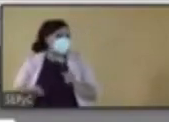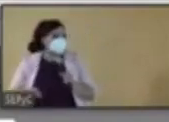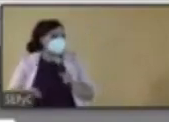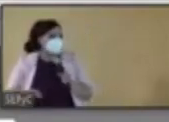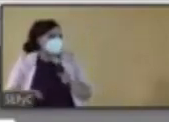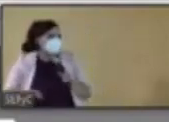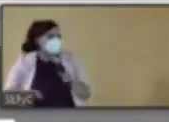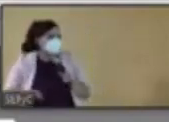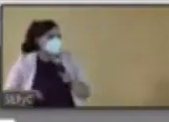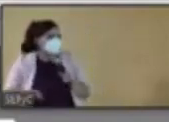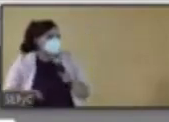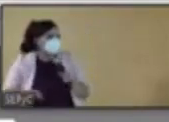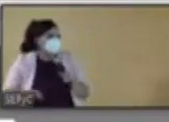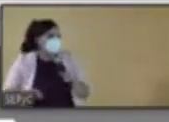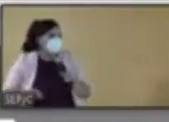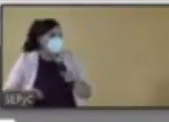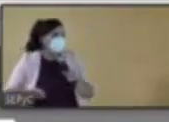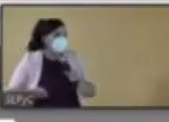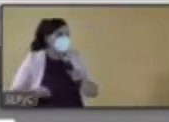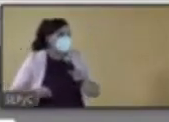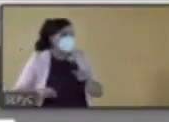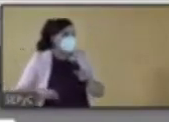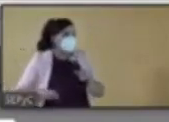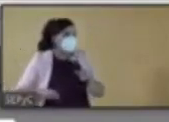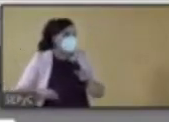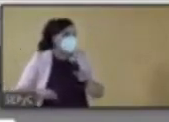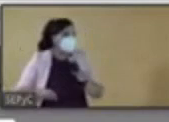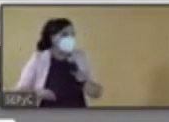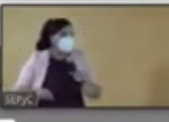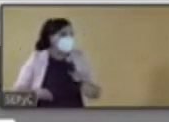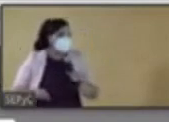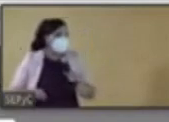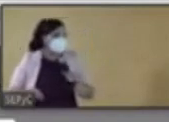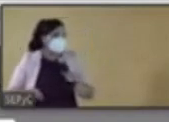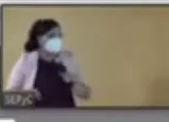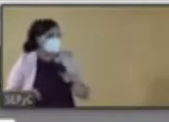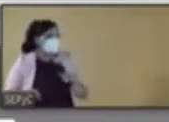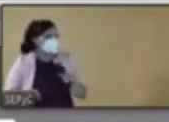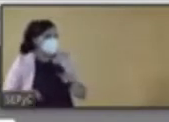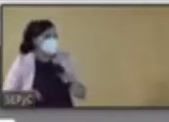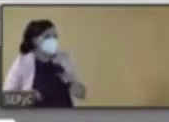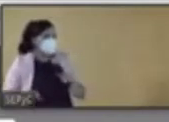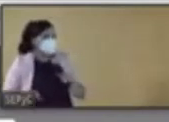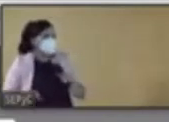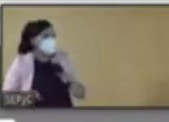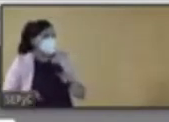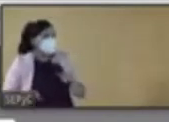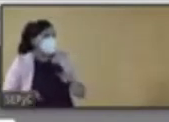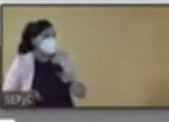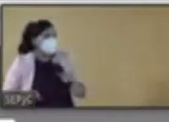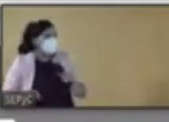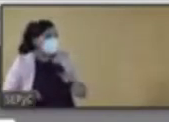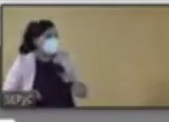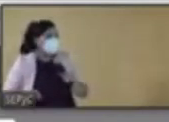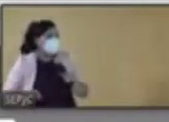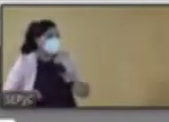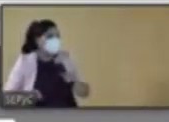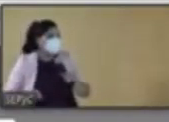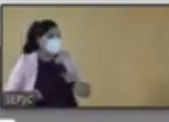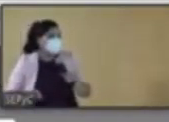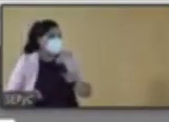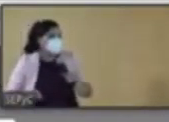general. Forma de adquisición por la que obtuvimos dichos bienes, en este caso fue una compraventa. Forma de